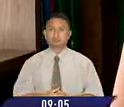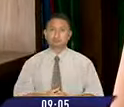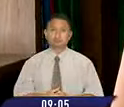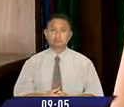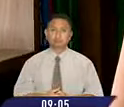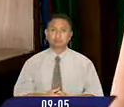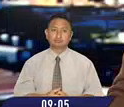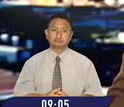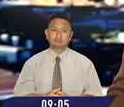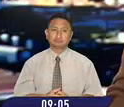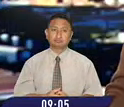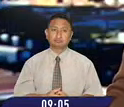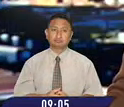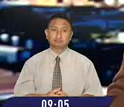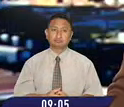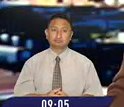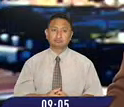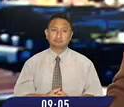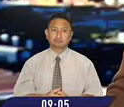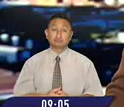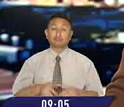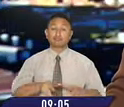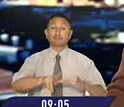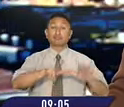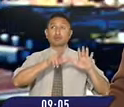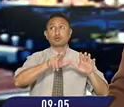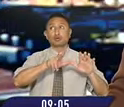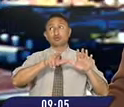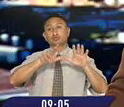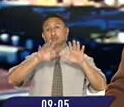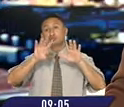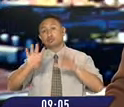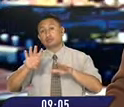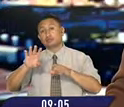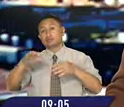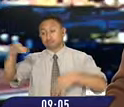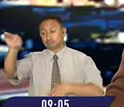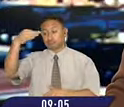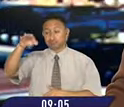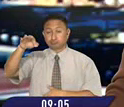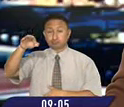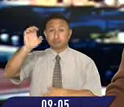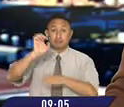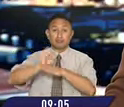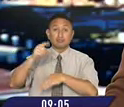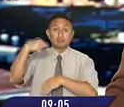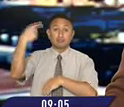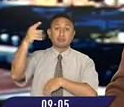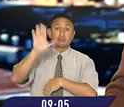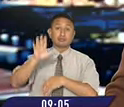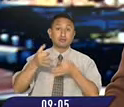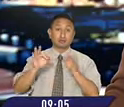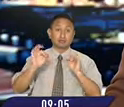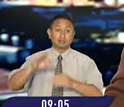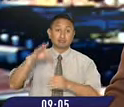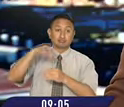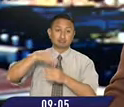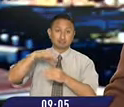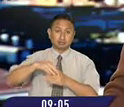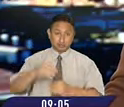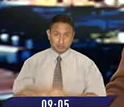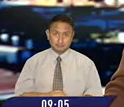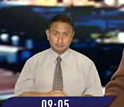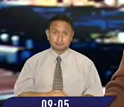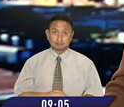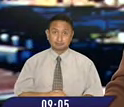Navarro. Entre 8 o 9 papeletas podrían recibir los ecuatorianos el próximo 5 de febrero en las elecciones seccionales.